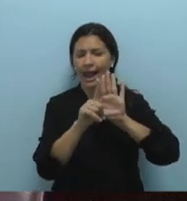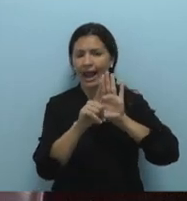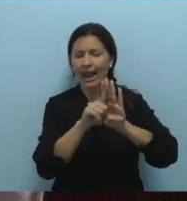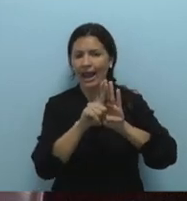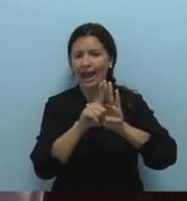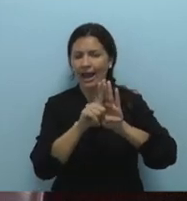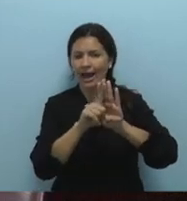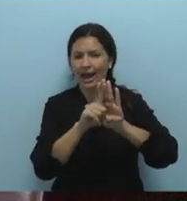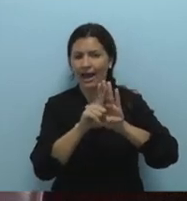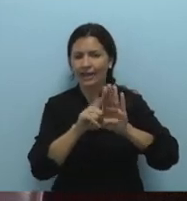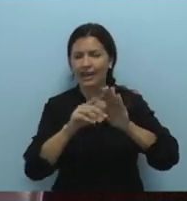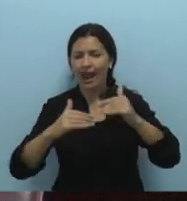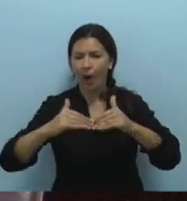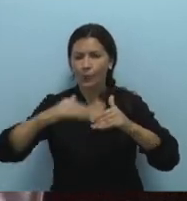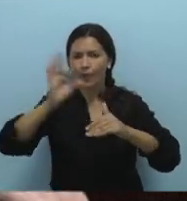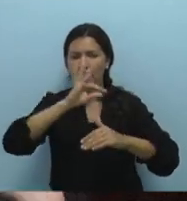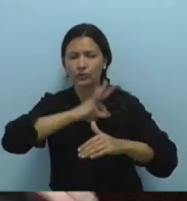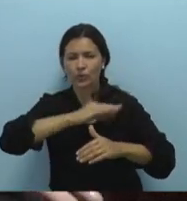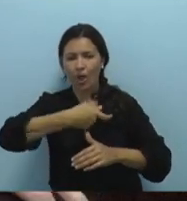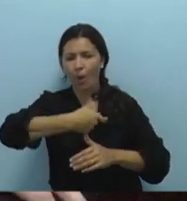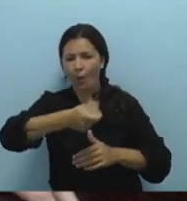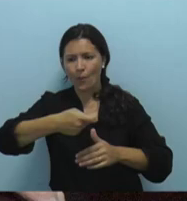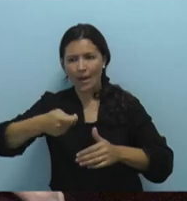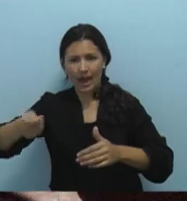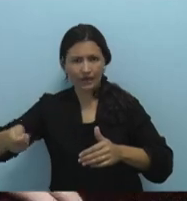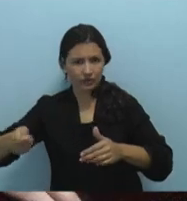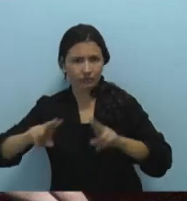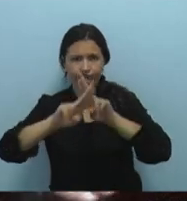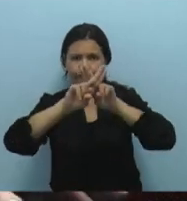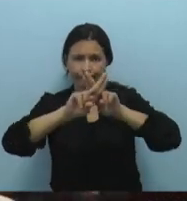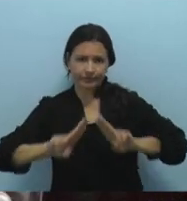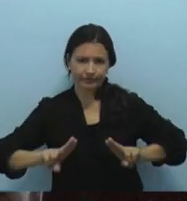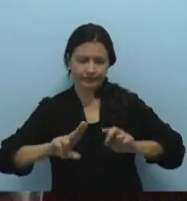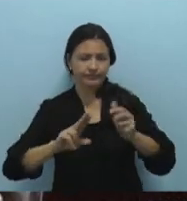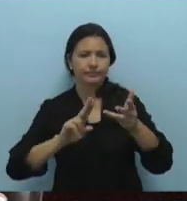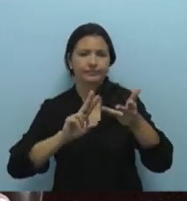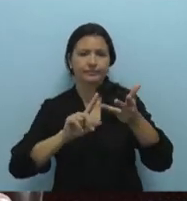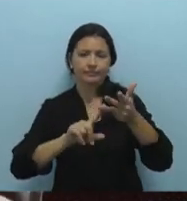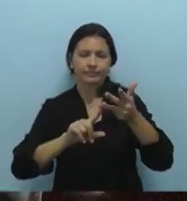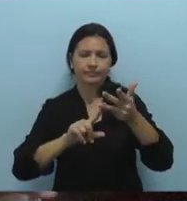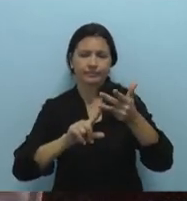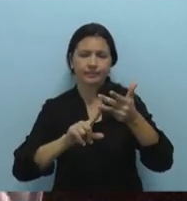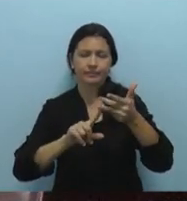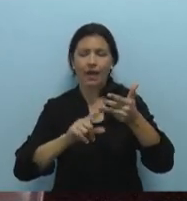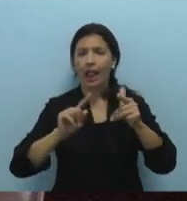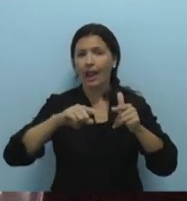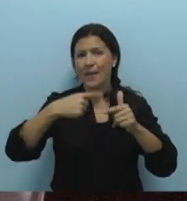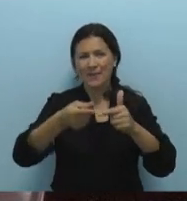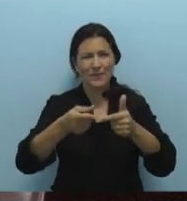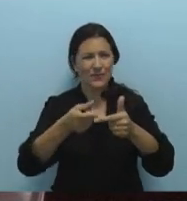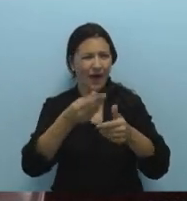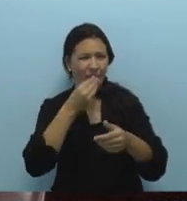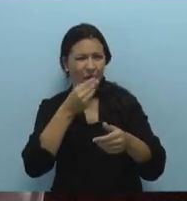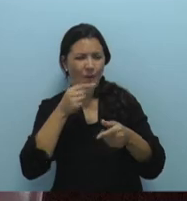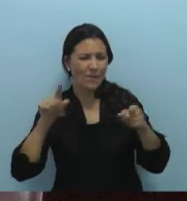una movilidad ascendente y obviamente el posterior asado en Olivos para festejar, que ahí le ponemos la frutilla